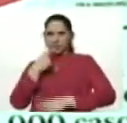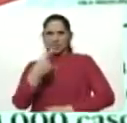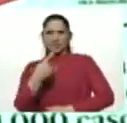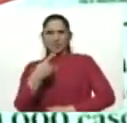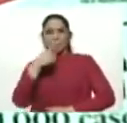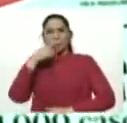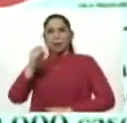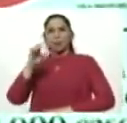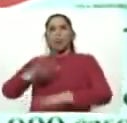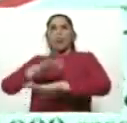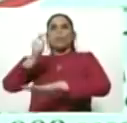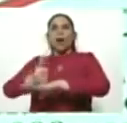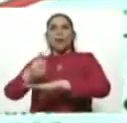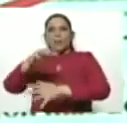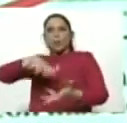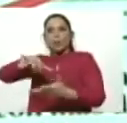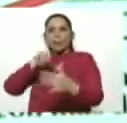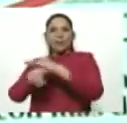caos.